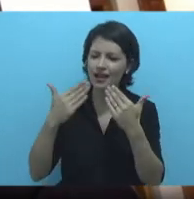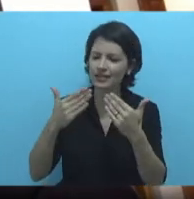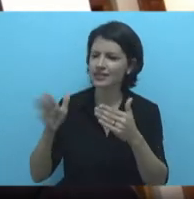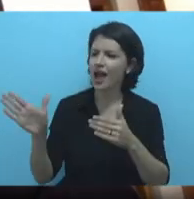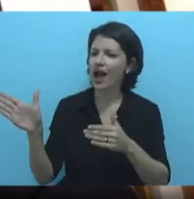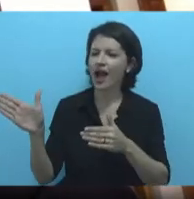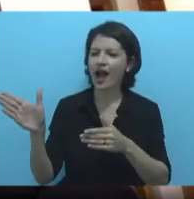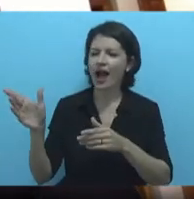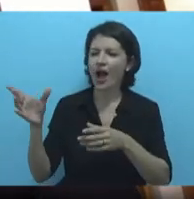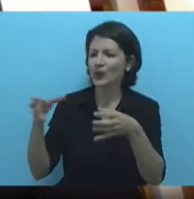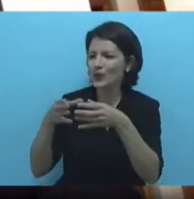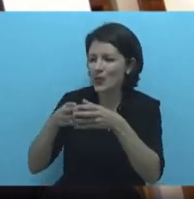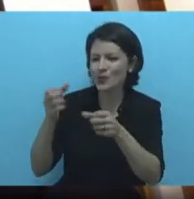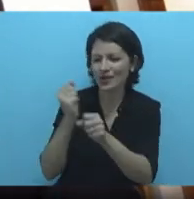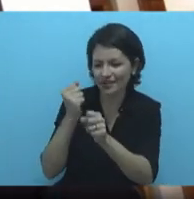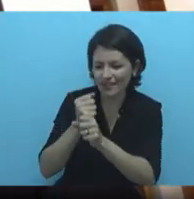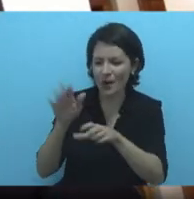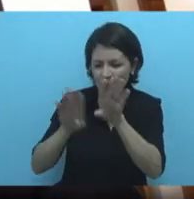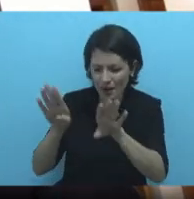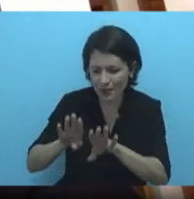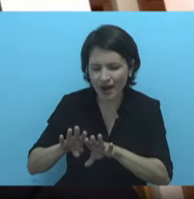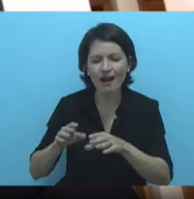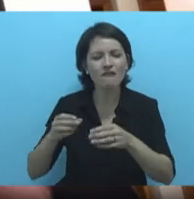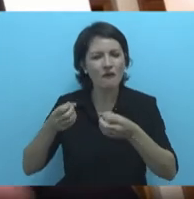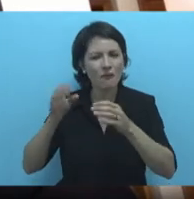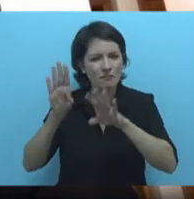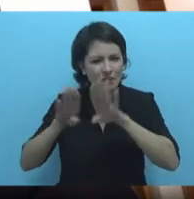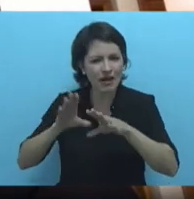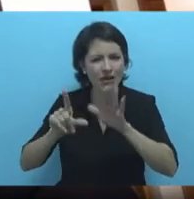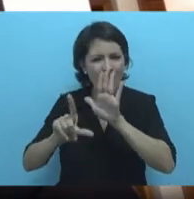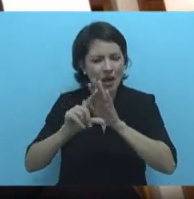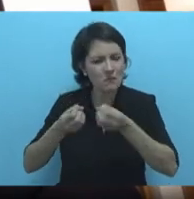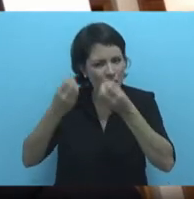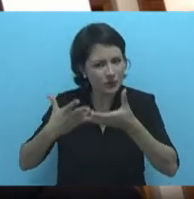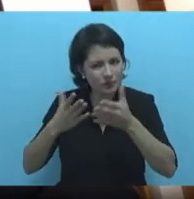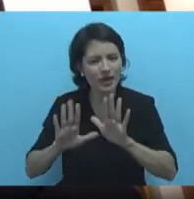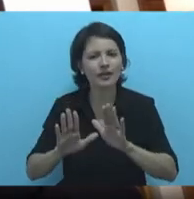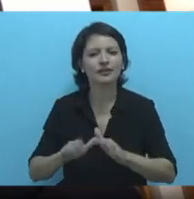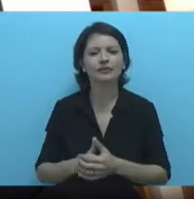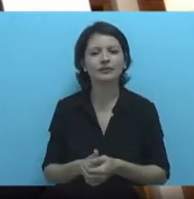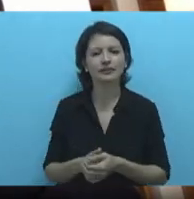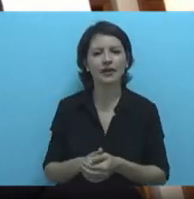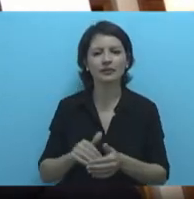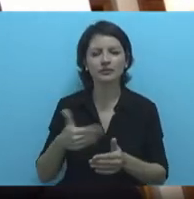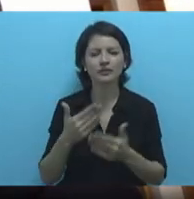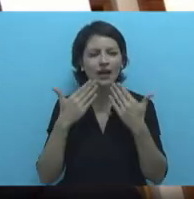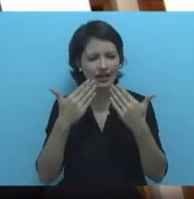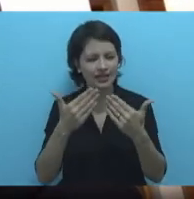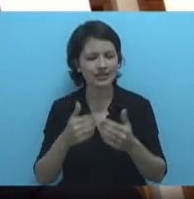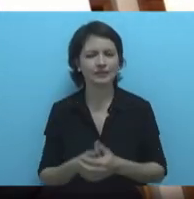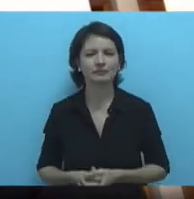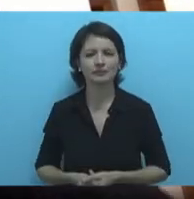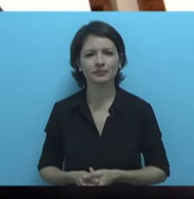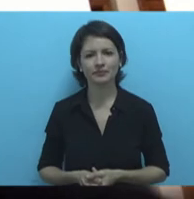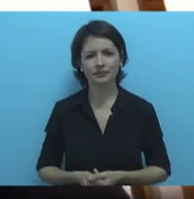trabajaron a las comisiones y realmente enriquecieron esta ley bueno le damos esta media sanción y le agradezco mucho con la palabra señor